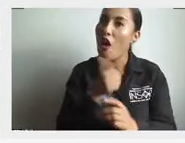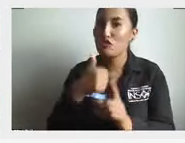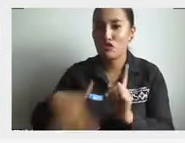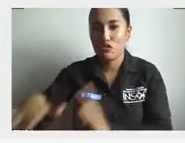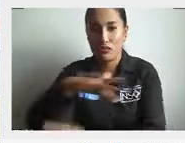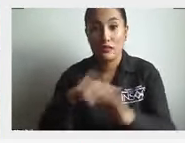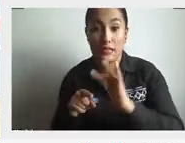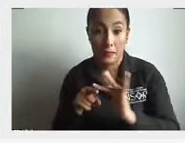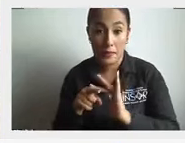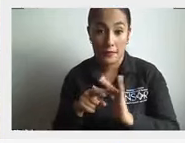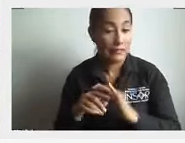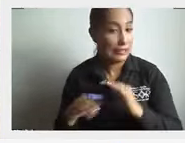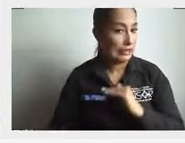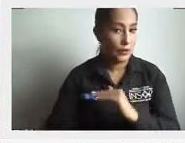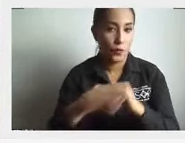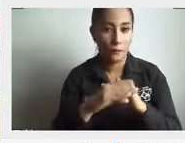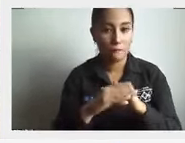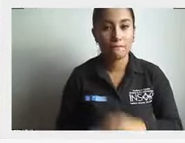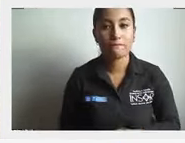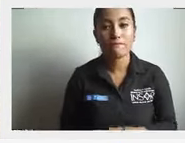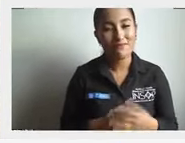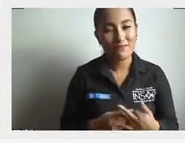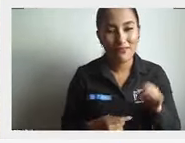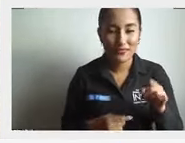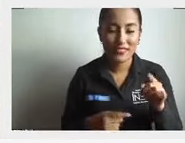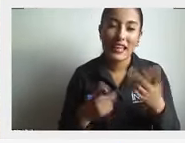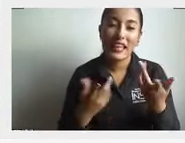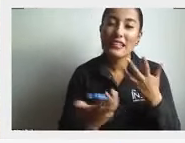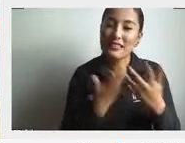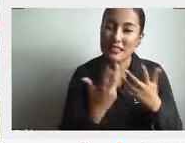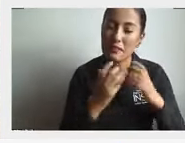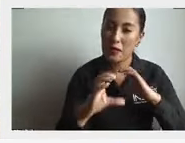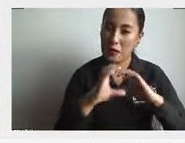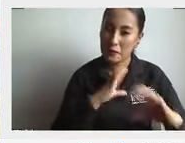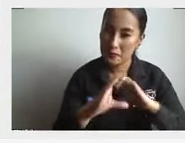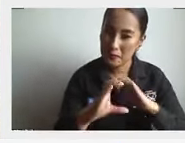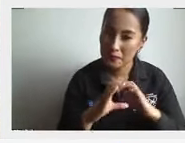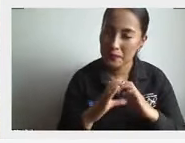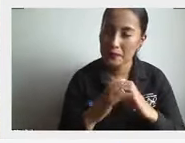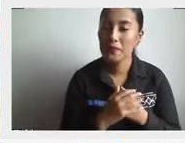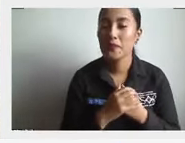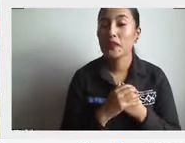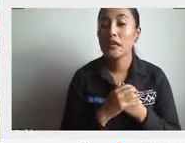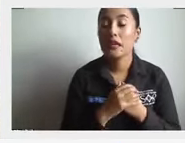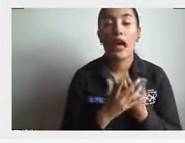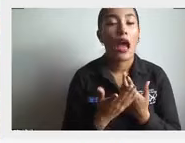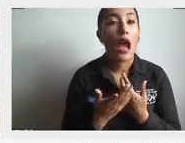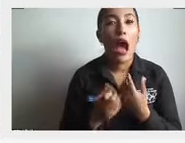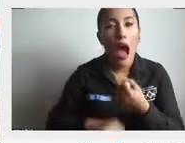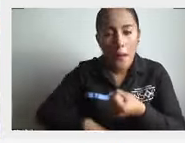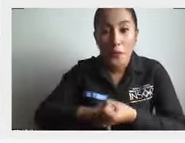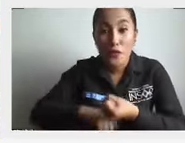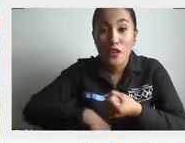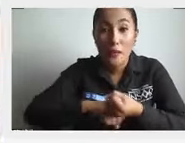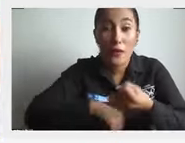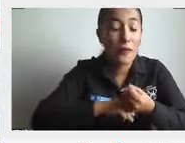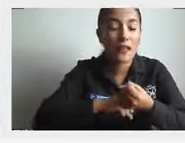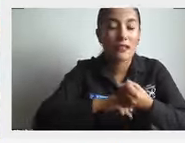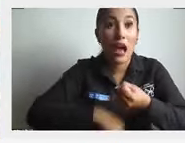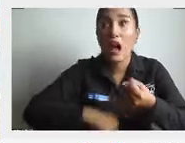es muy importante porque a veces con eso, con los sistemas de comunicación, con querer, digamos, apoyar más, lo que hacemos es llenar